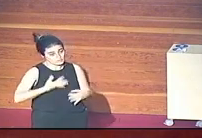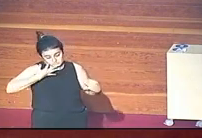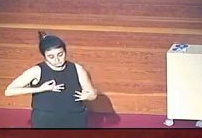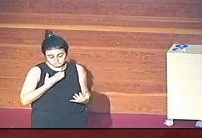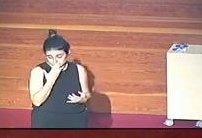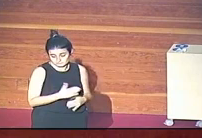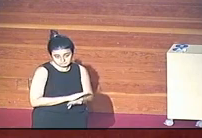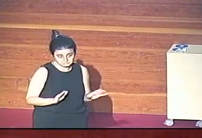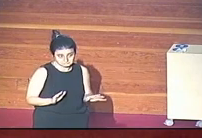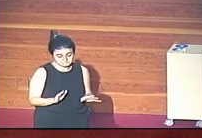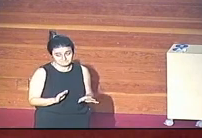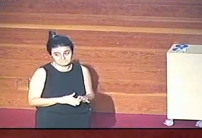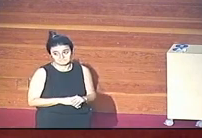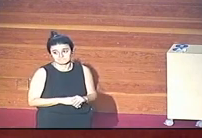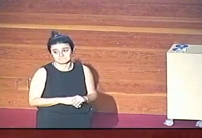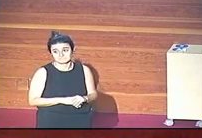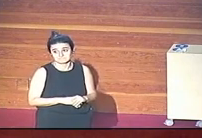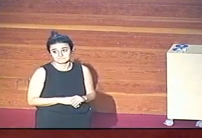bueno pues